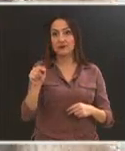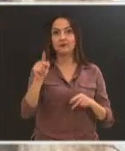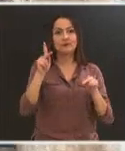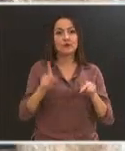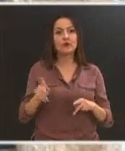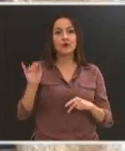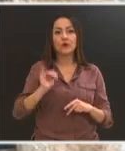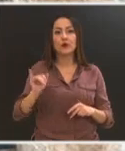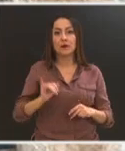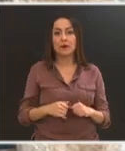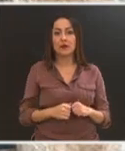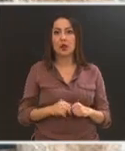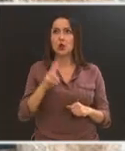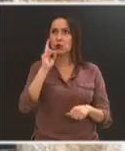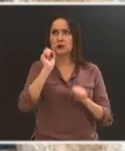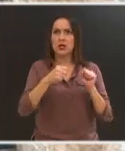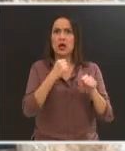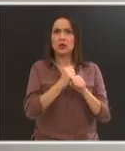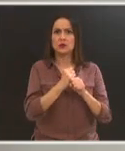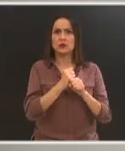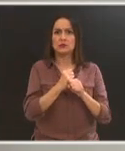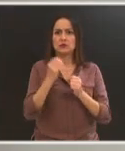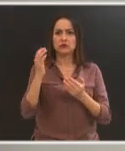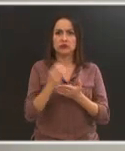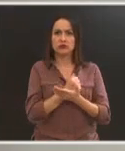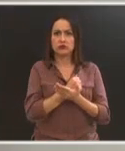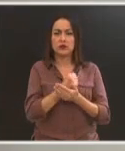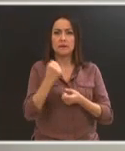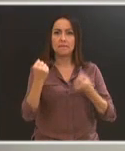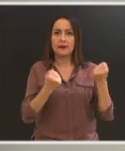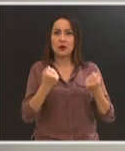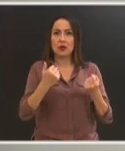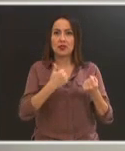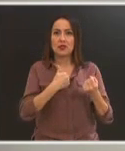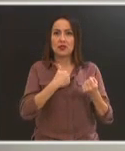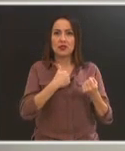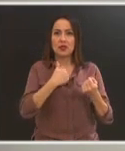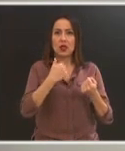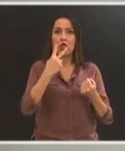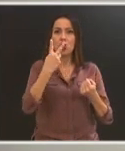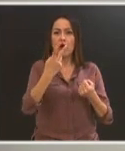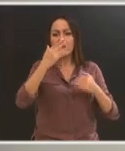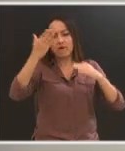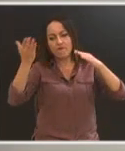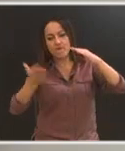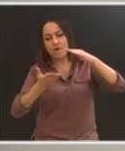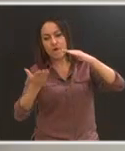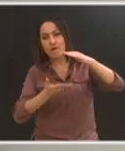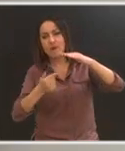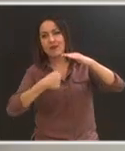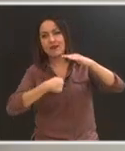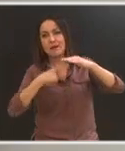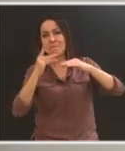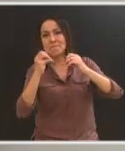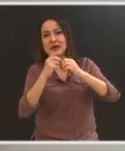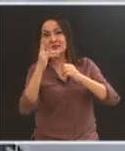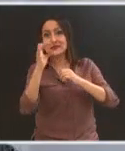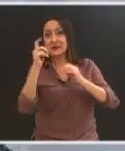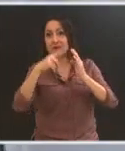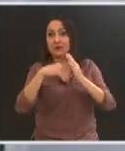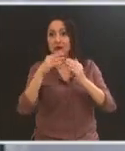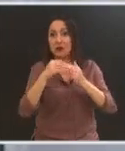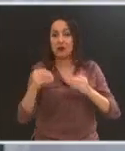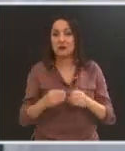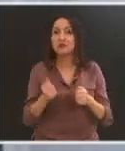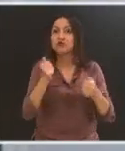también hace un par de años se le decomisó en un vehículo que tenía una caleta con doble forro aproximadamente más de $100,000.